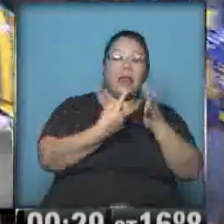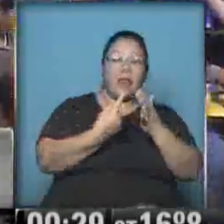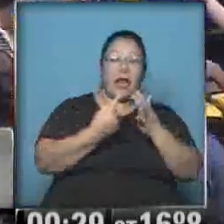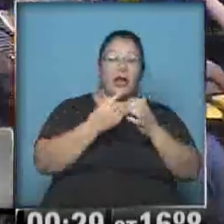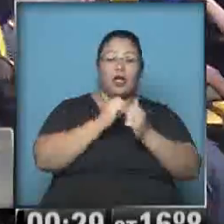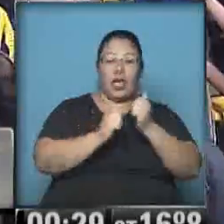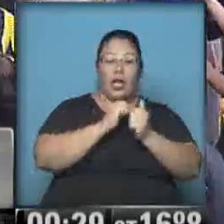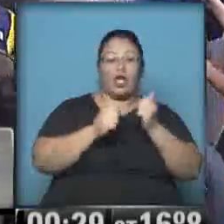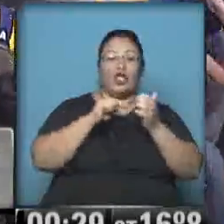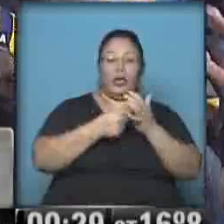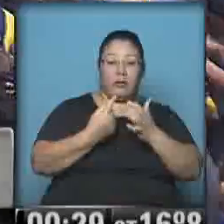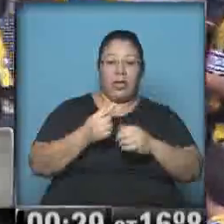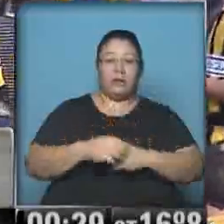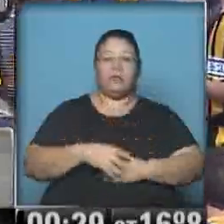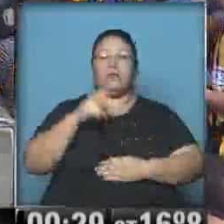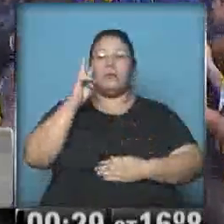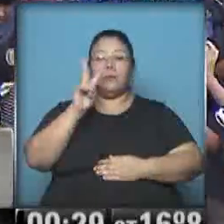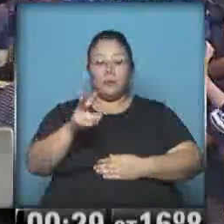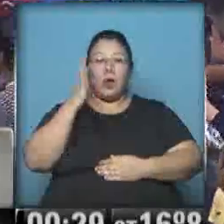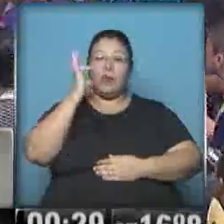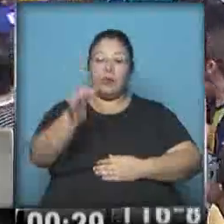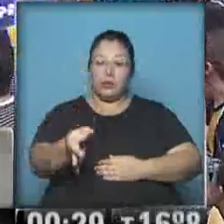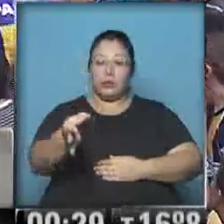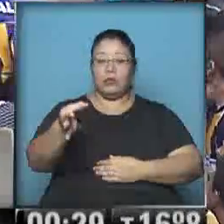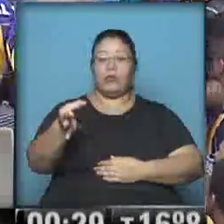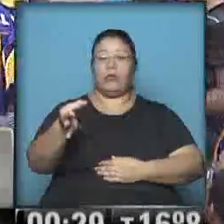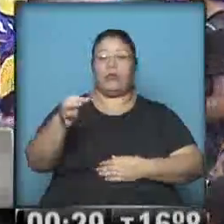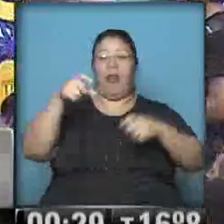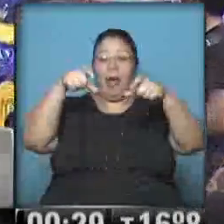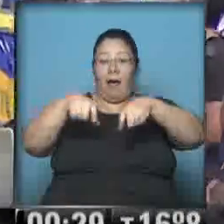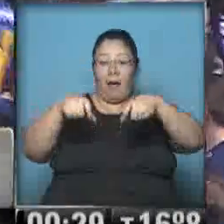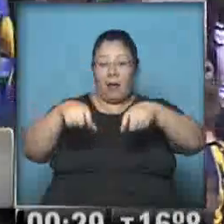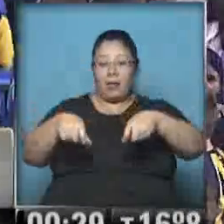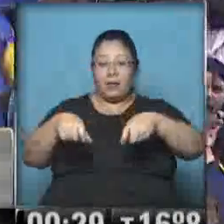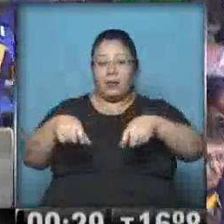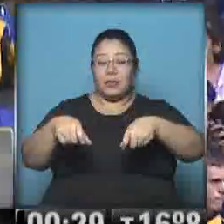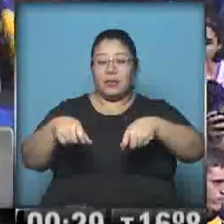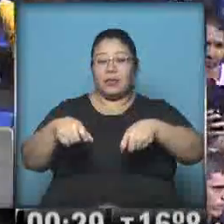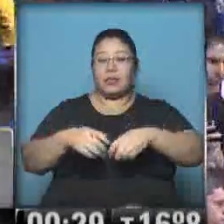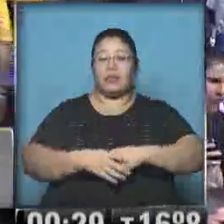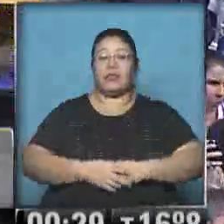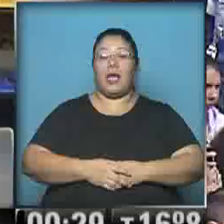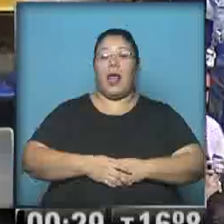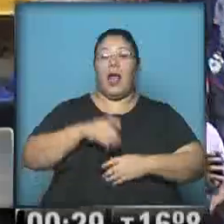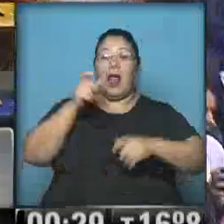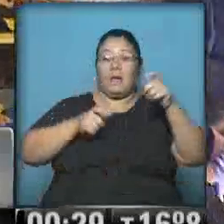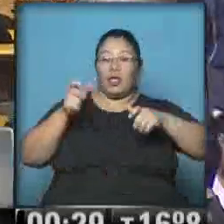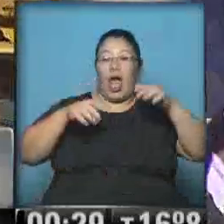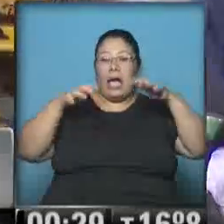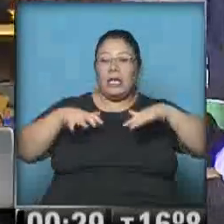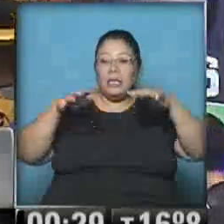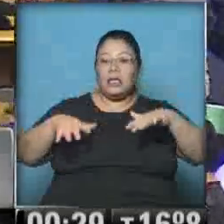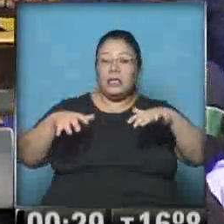del campeonato. Pero esto sucedía en una de las plateas. Los plateístas terminaron acorralando a los periodistas partidarios que